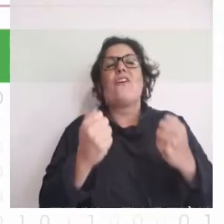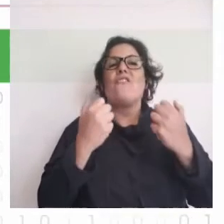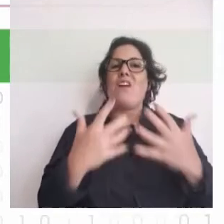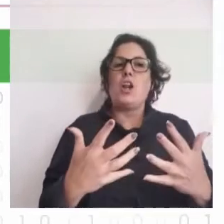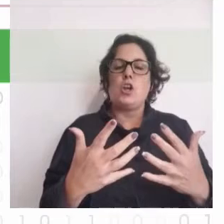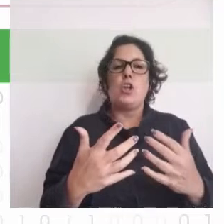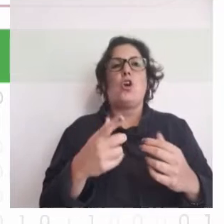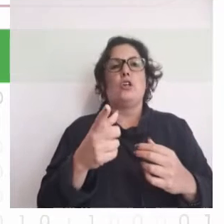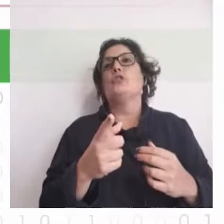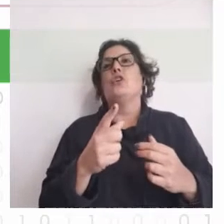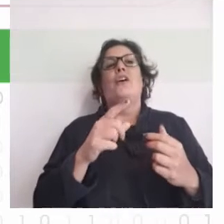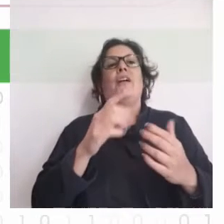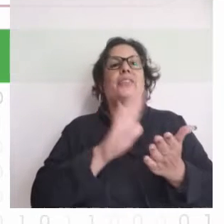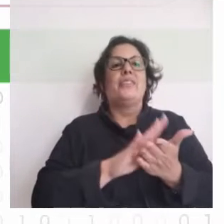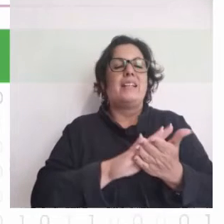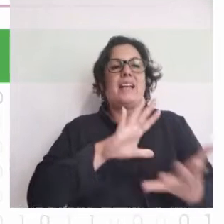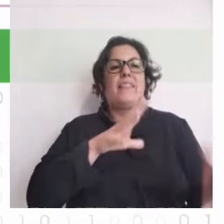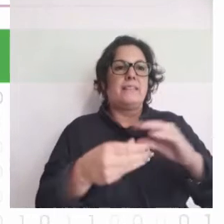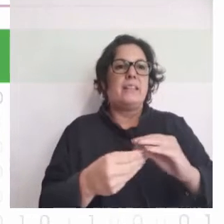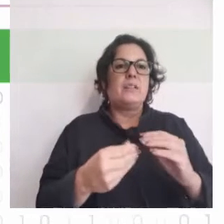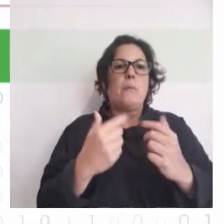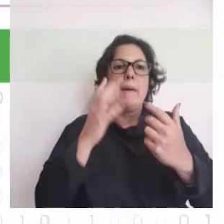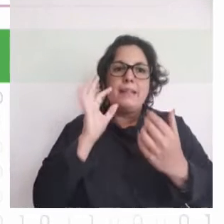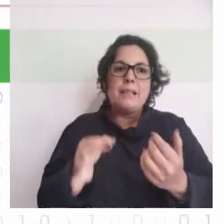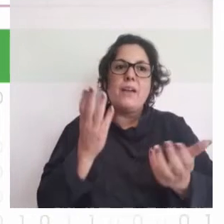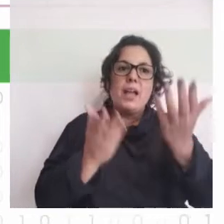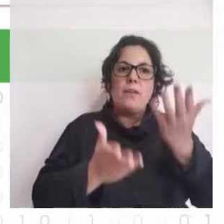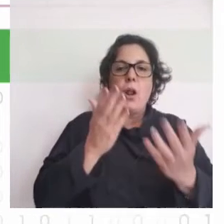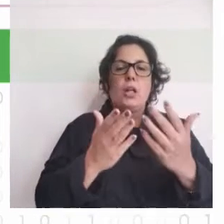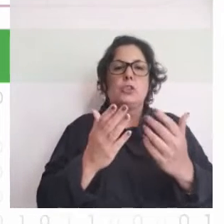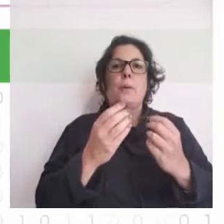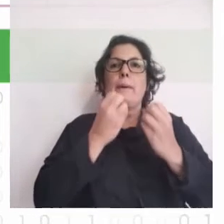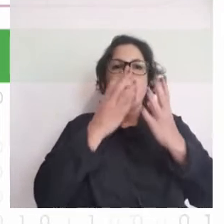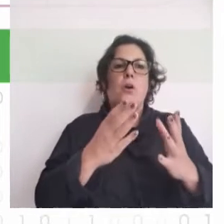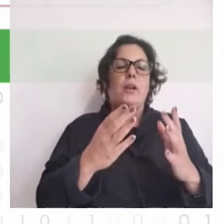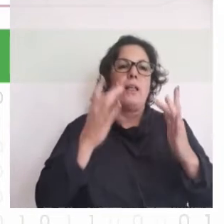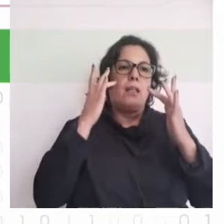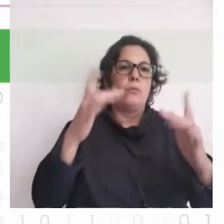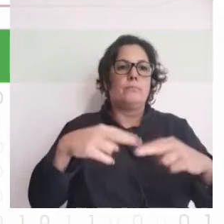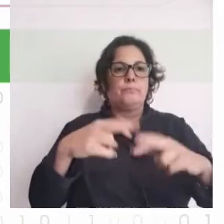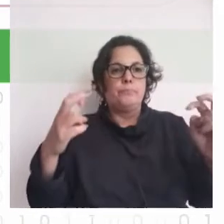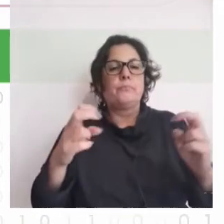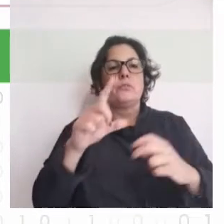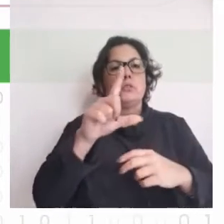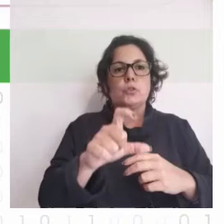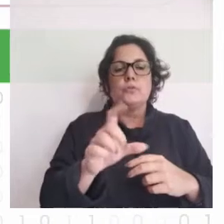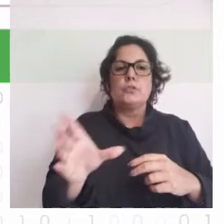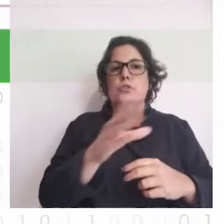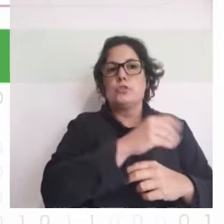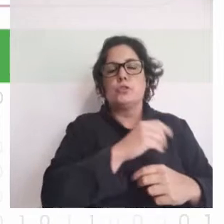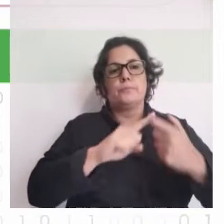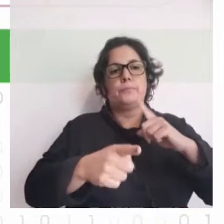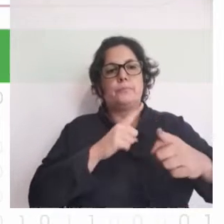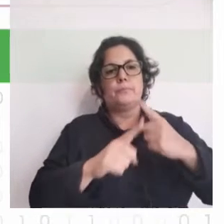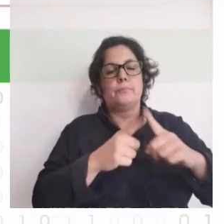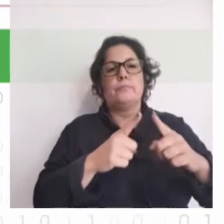instrumento del test adaptativo para dar seguimiento, para dar evaluación y potenciar la investigación educativa. Y obviamente en todo lo que tiene que ver con enriquecer